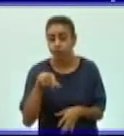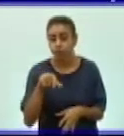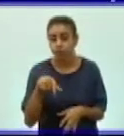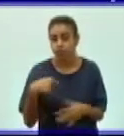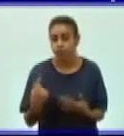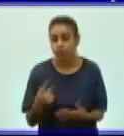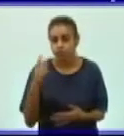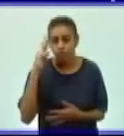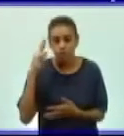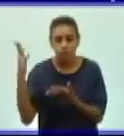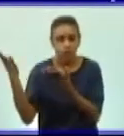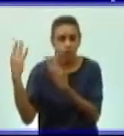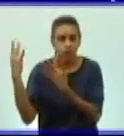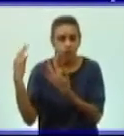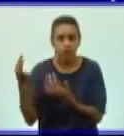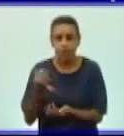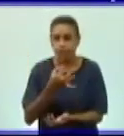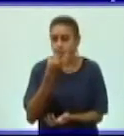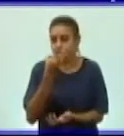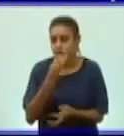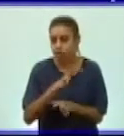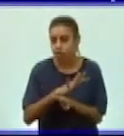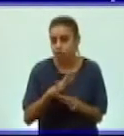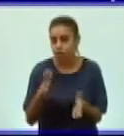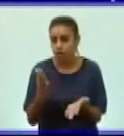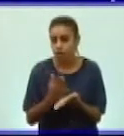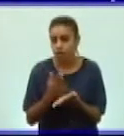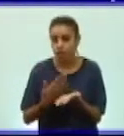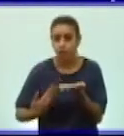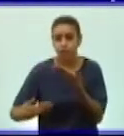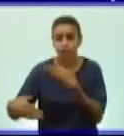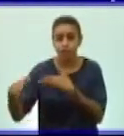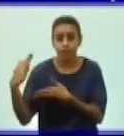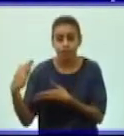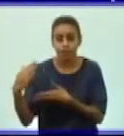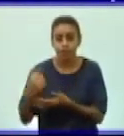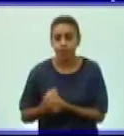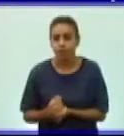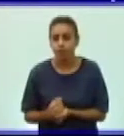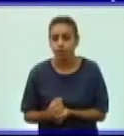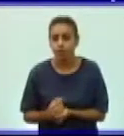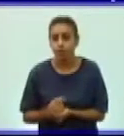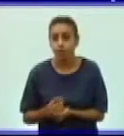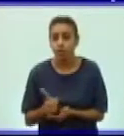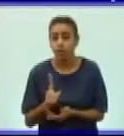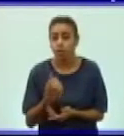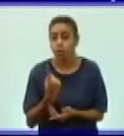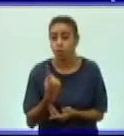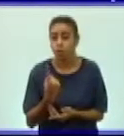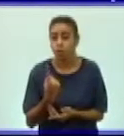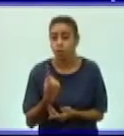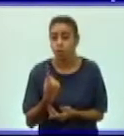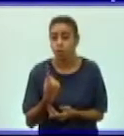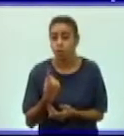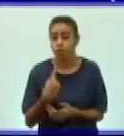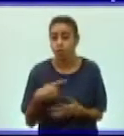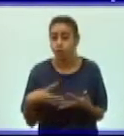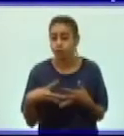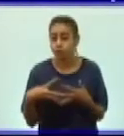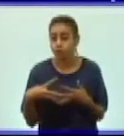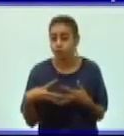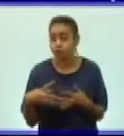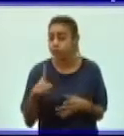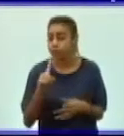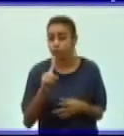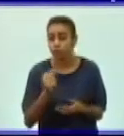además, como conversamos en el encuentro anterior, que fue sin ayuda de la principal potencia capitalista al momento, Estados Unidos, pero que se